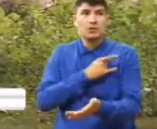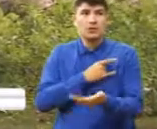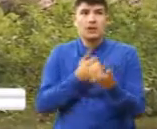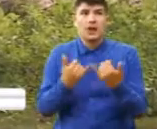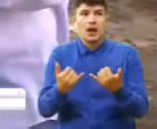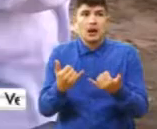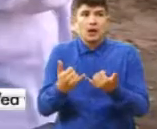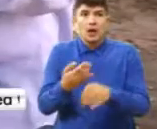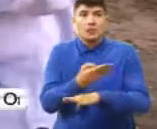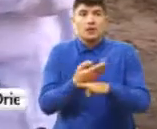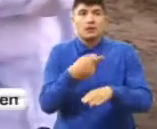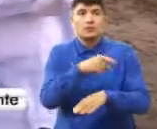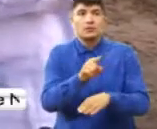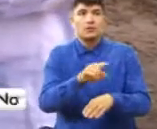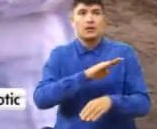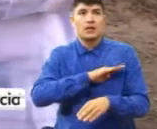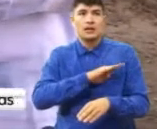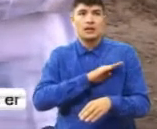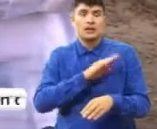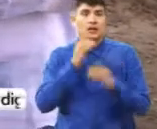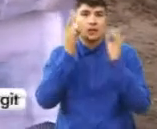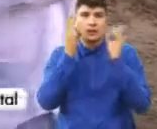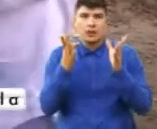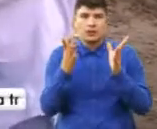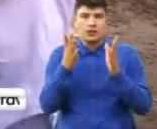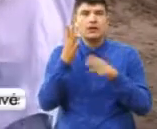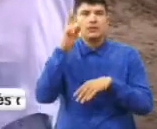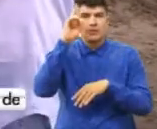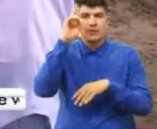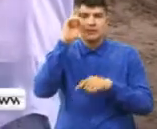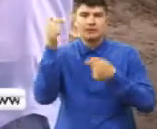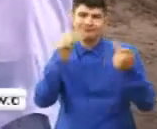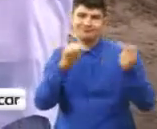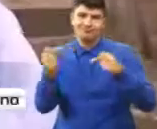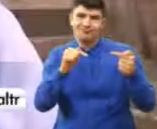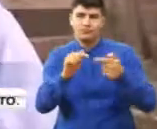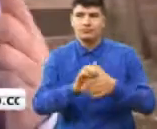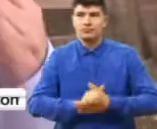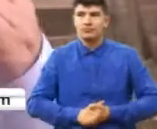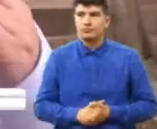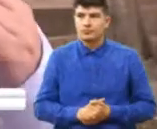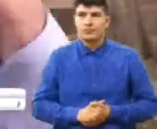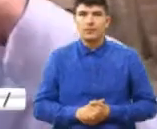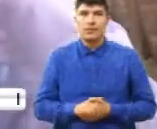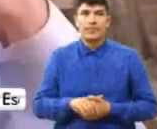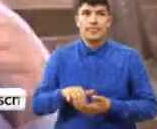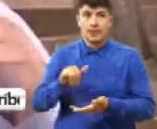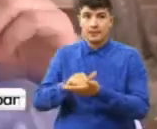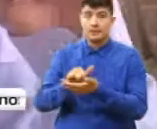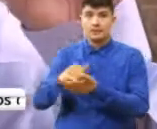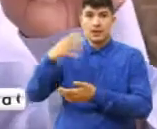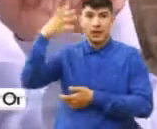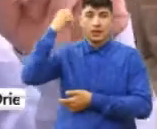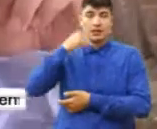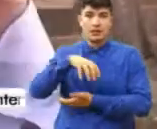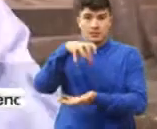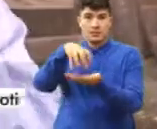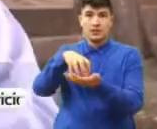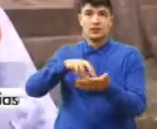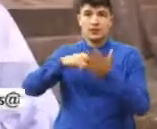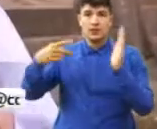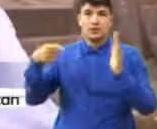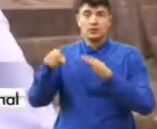una cuenta de cobro que para la alcaldía es exagerada por eso el conflicto en ese entonces del centro tecnológico quien le hacía